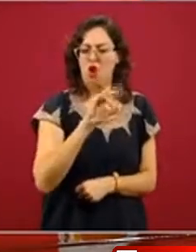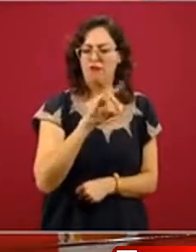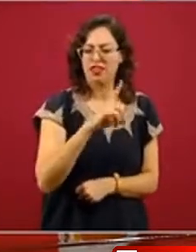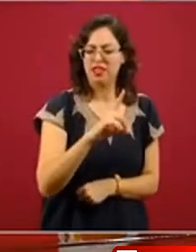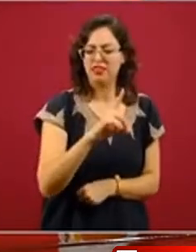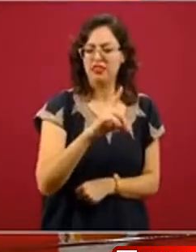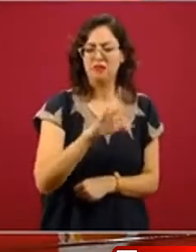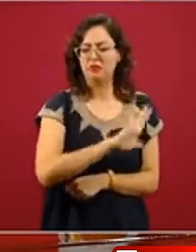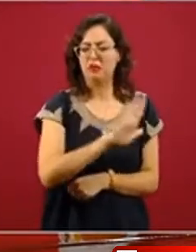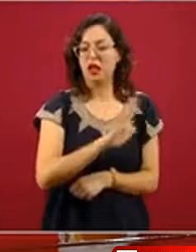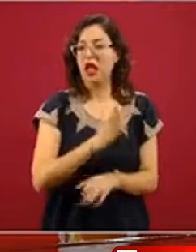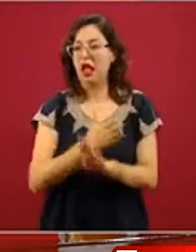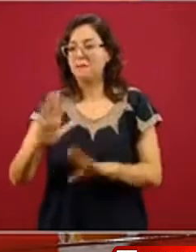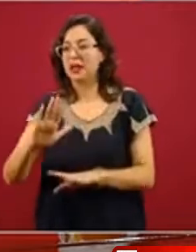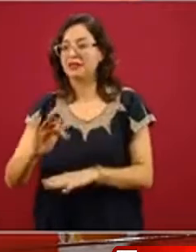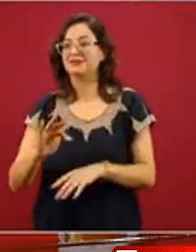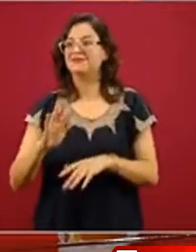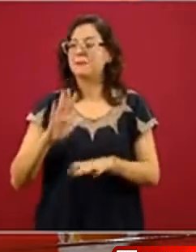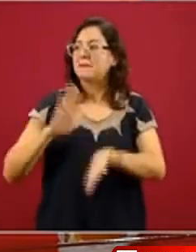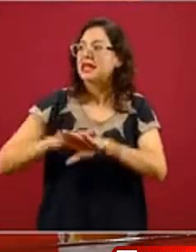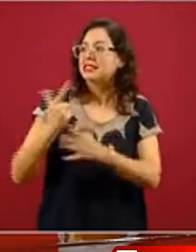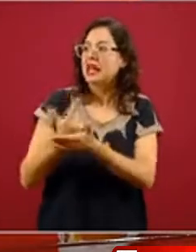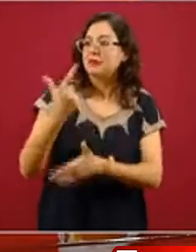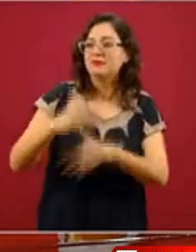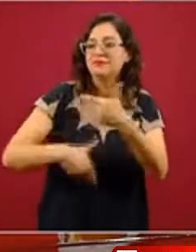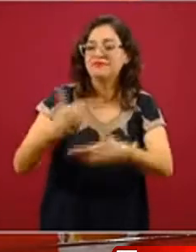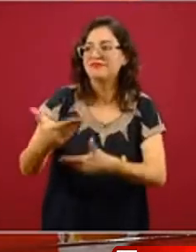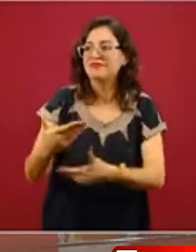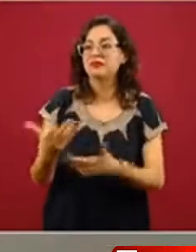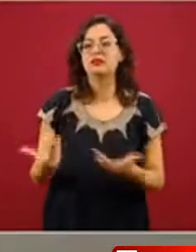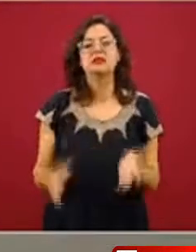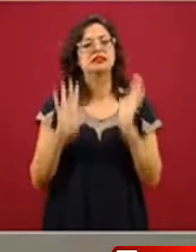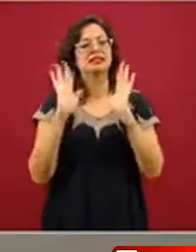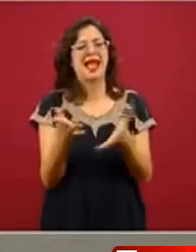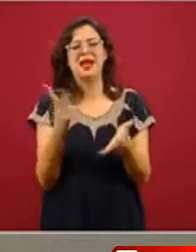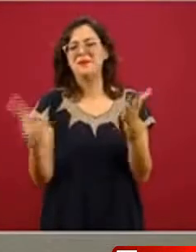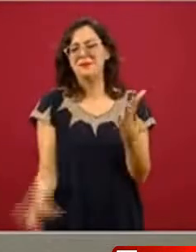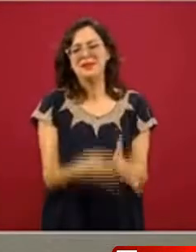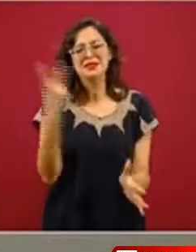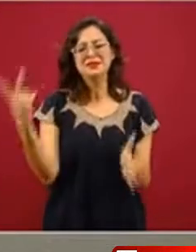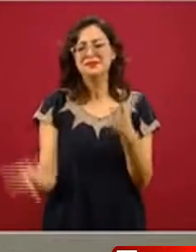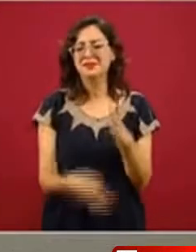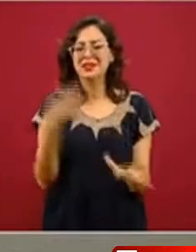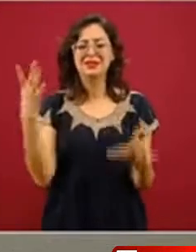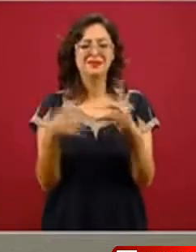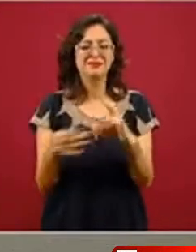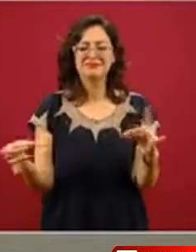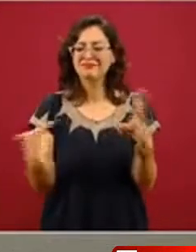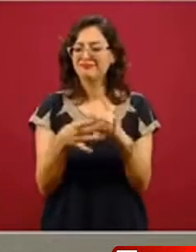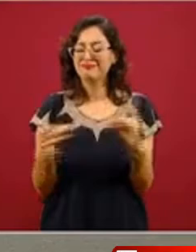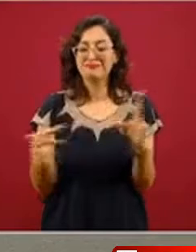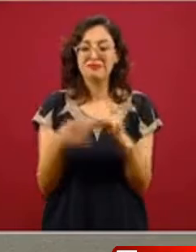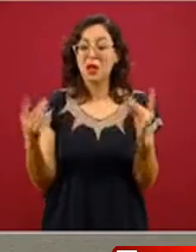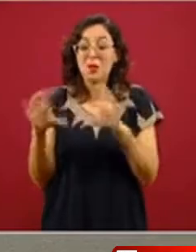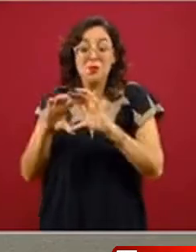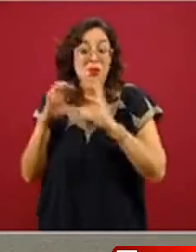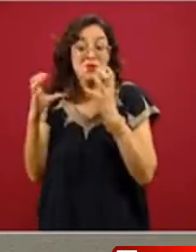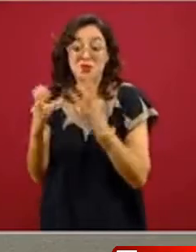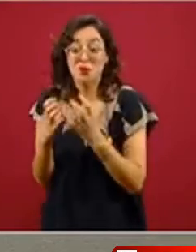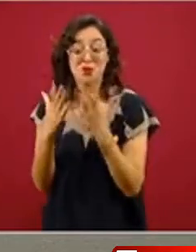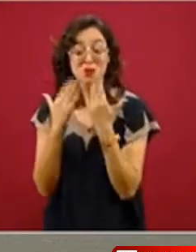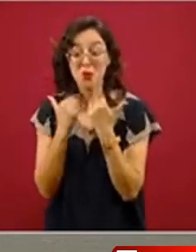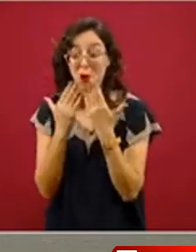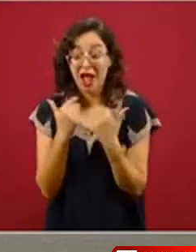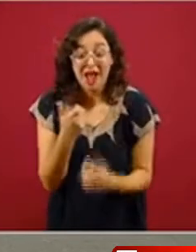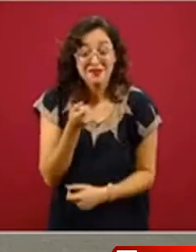se agravó por el COVID. Entonces, ese es el panorama mundial, lo hemos explicado también en innumerables ocasiones, así como lo de la curva y